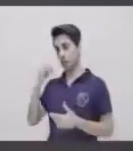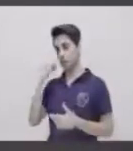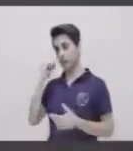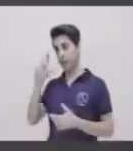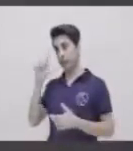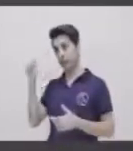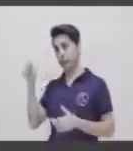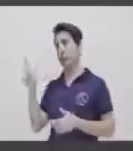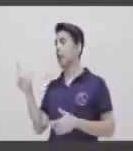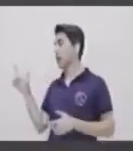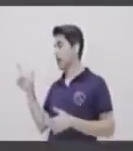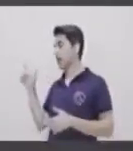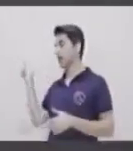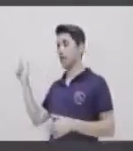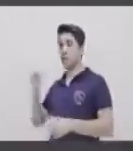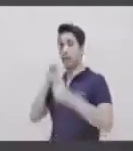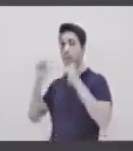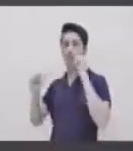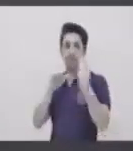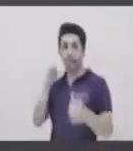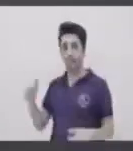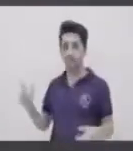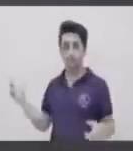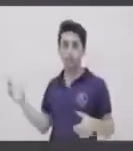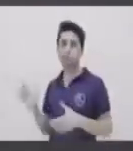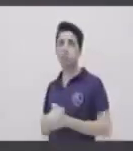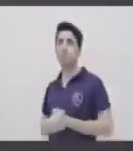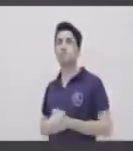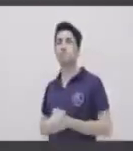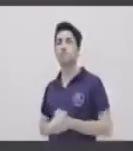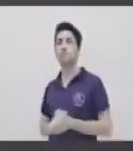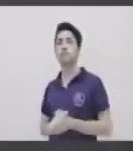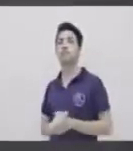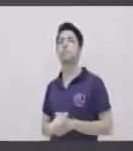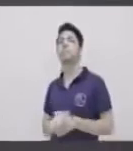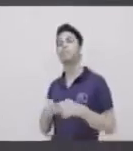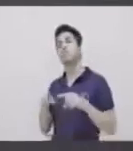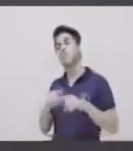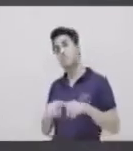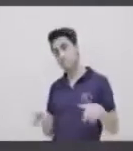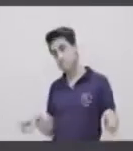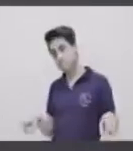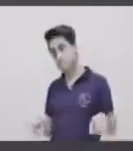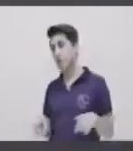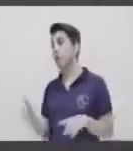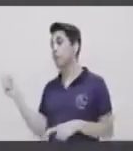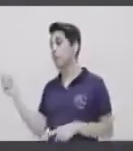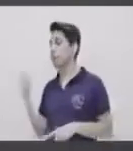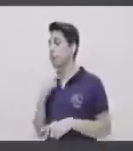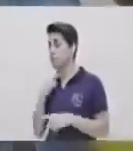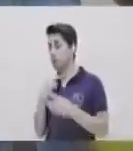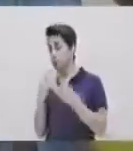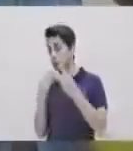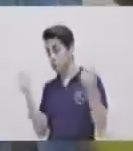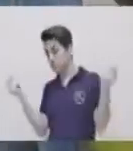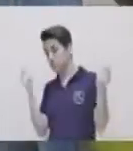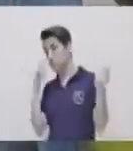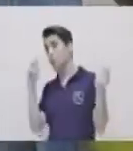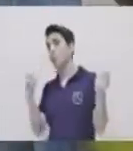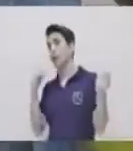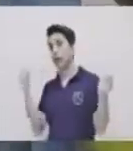Sí, gritan, tienen una forma de comunicarse muy, muy particular. Sin embargo, porque está en peligro de